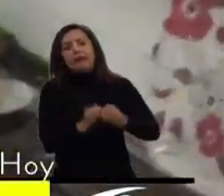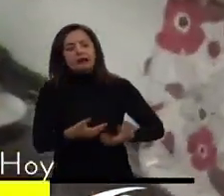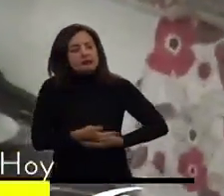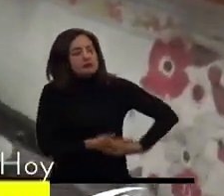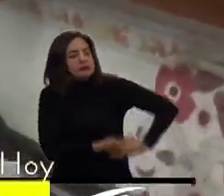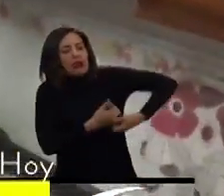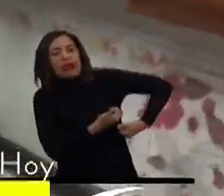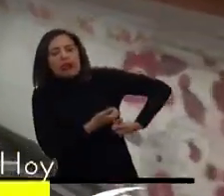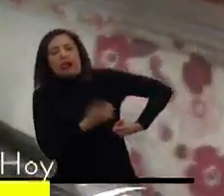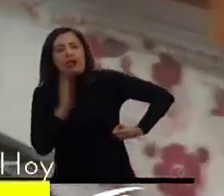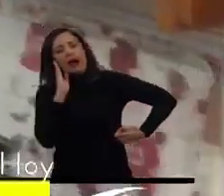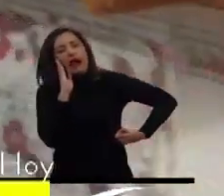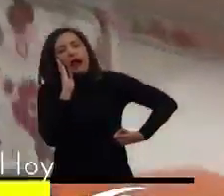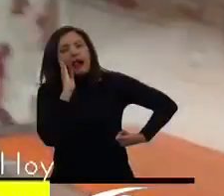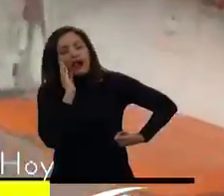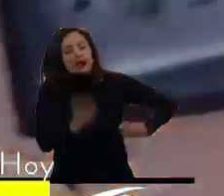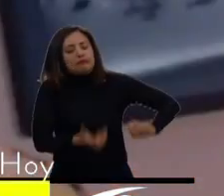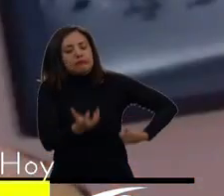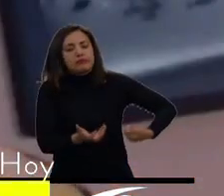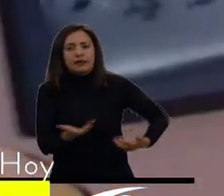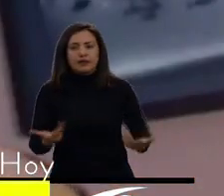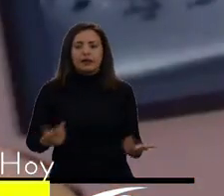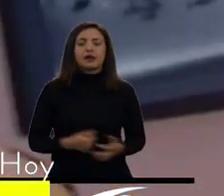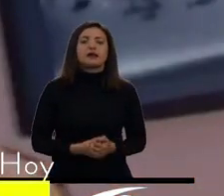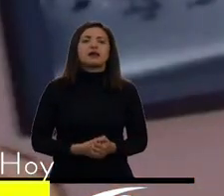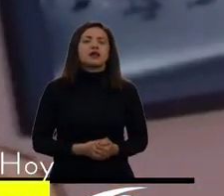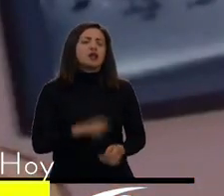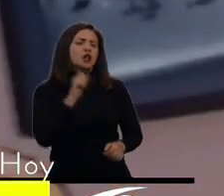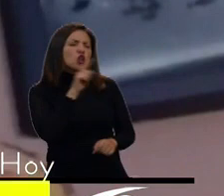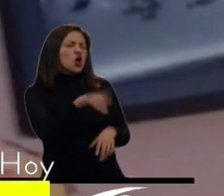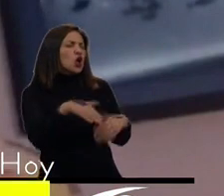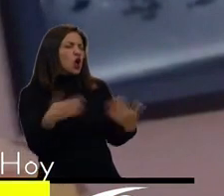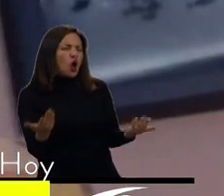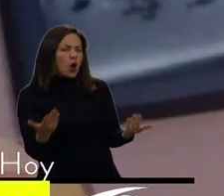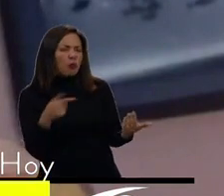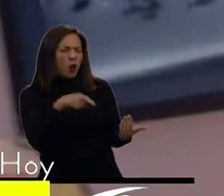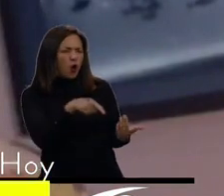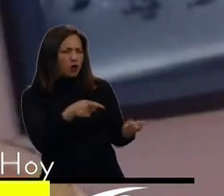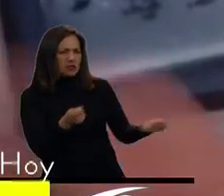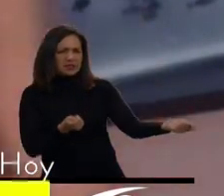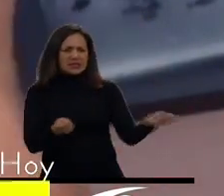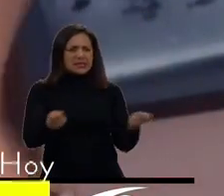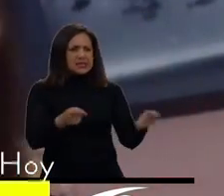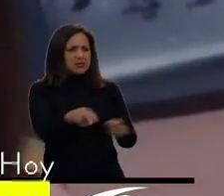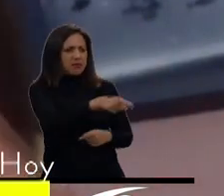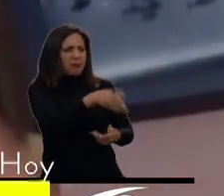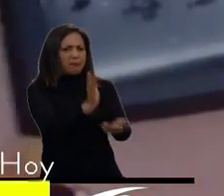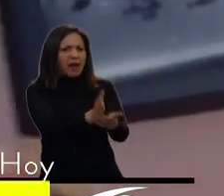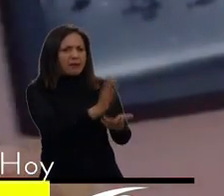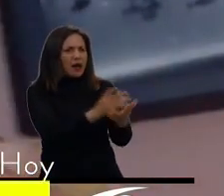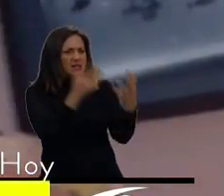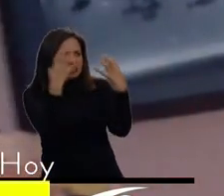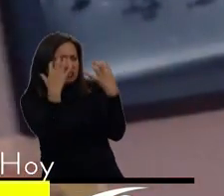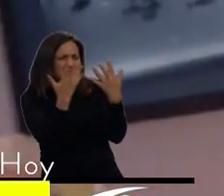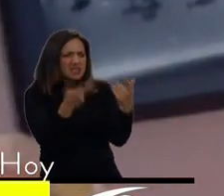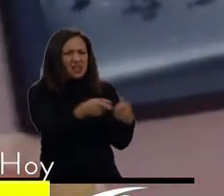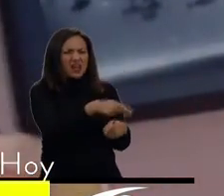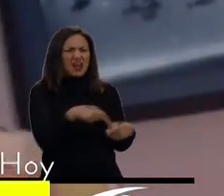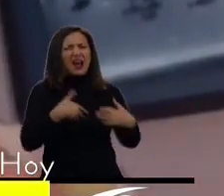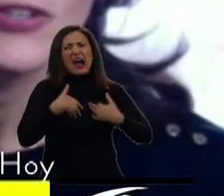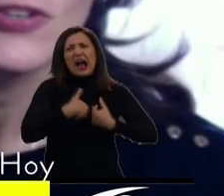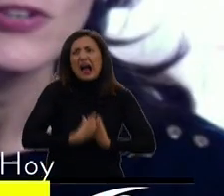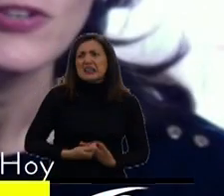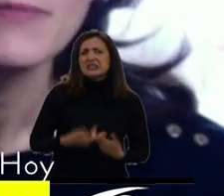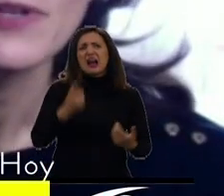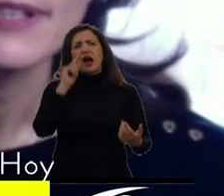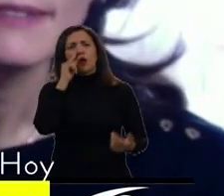en brazos. ¿Cómo manejaron la frustración, pues, de muchos de ellos que me imagino que estaban cansados,